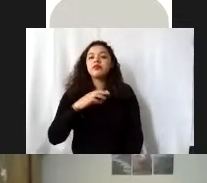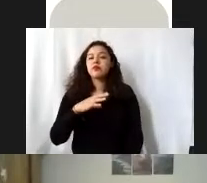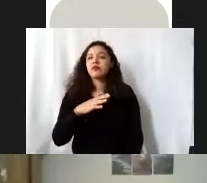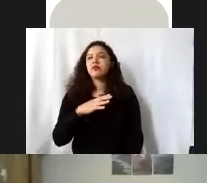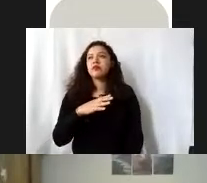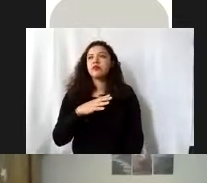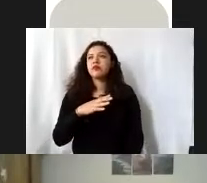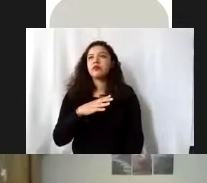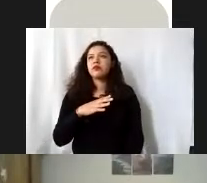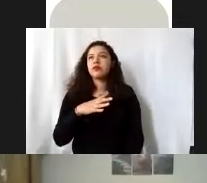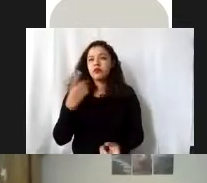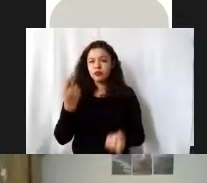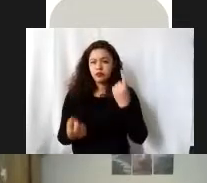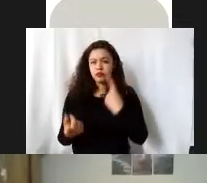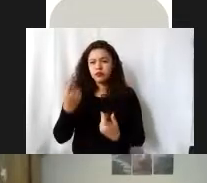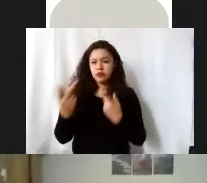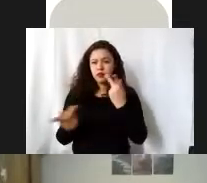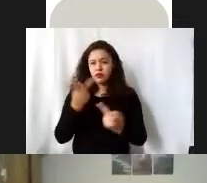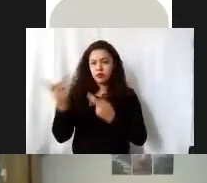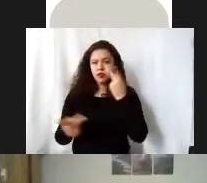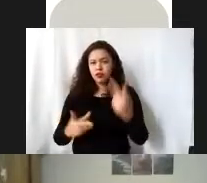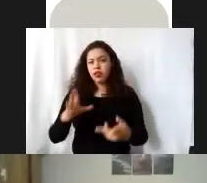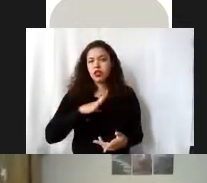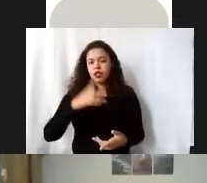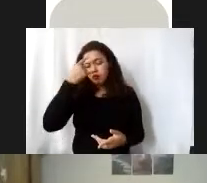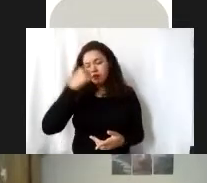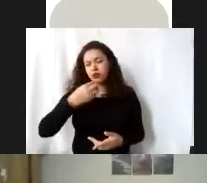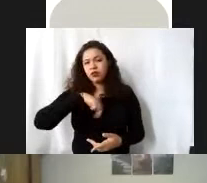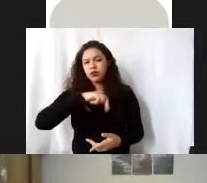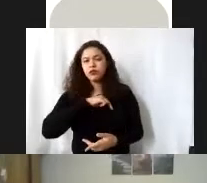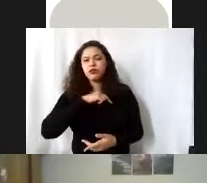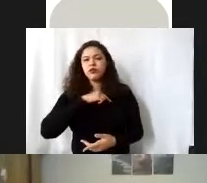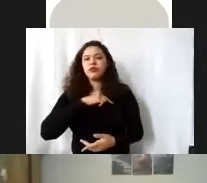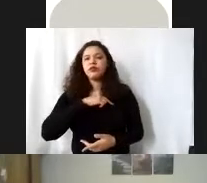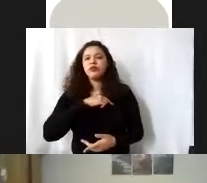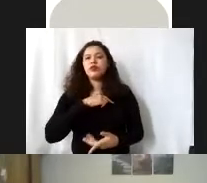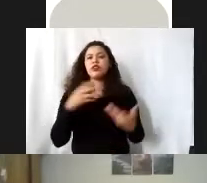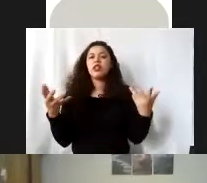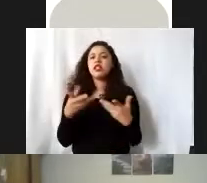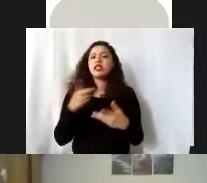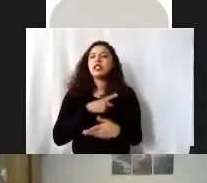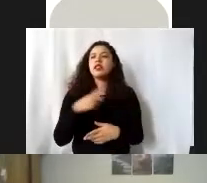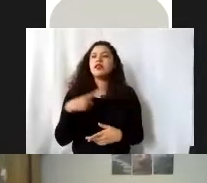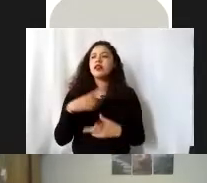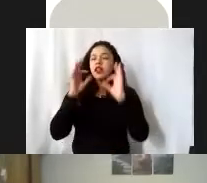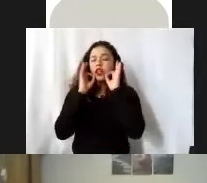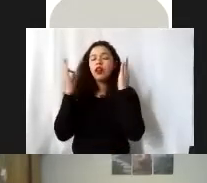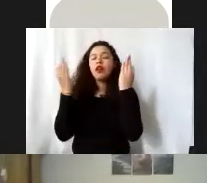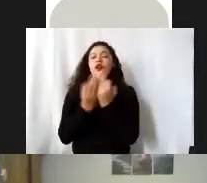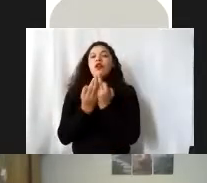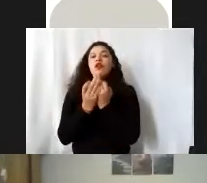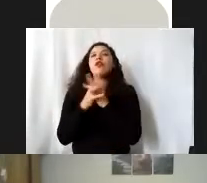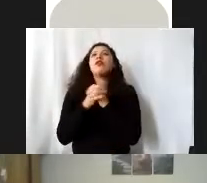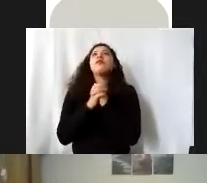están algunas preguntas, pero que tenemos que hacerlo de manera, que esa es otra